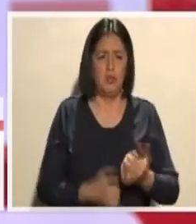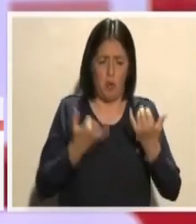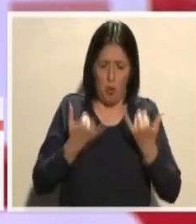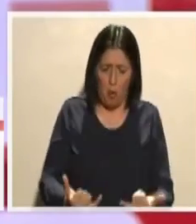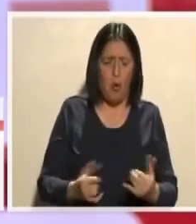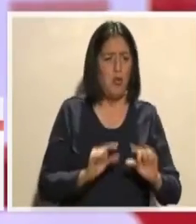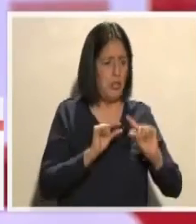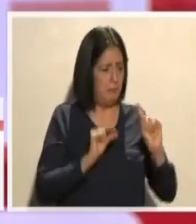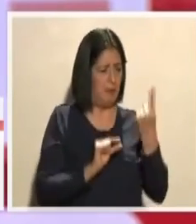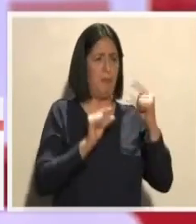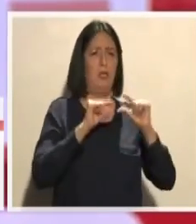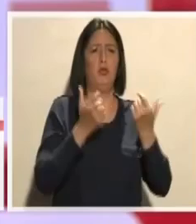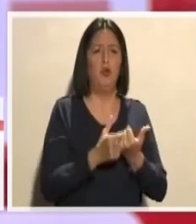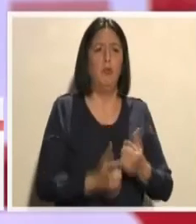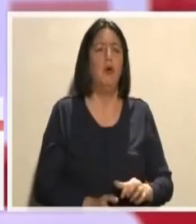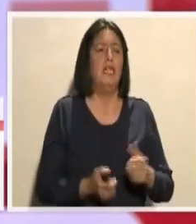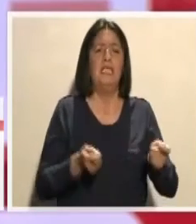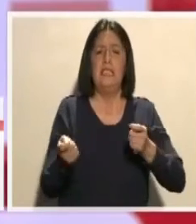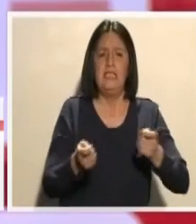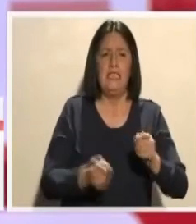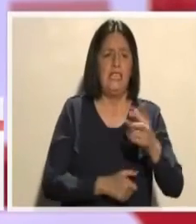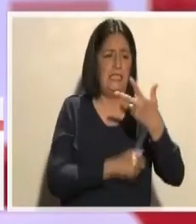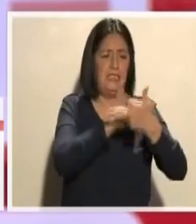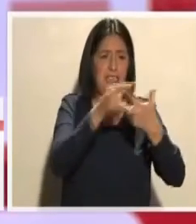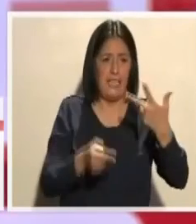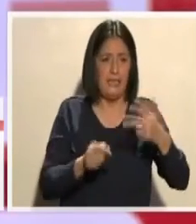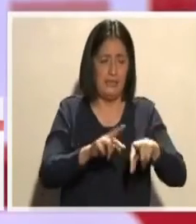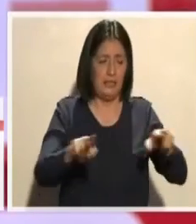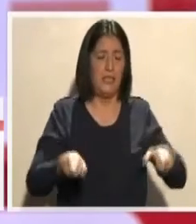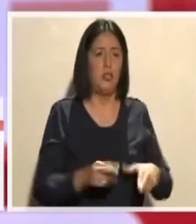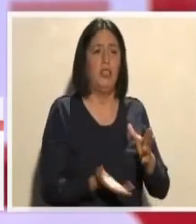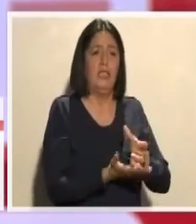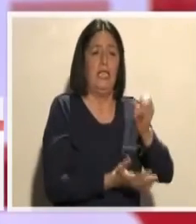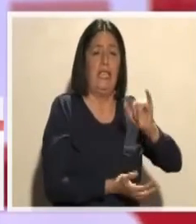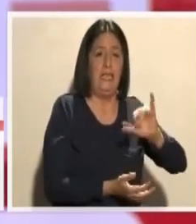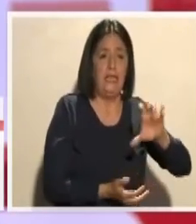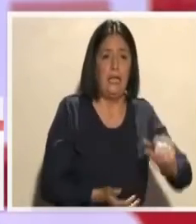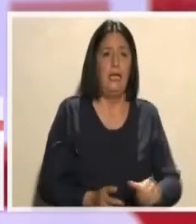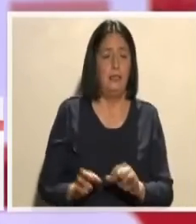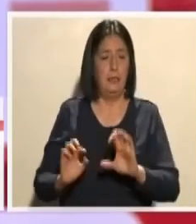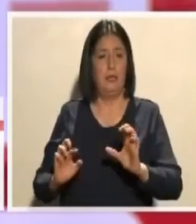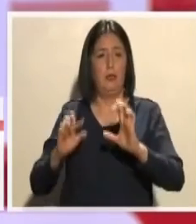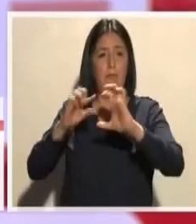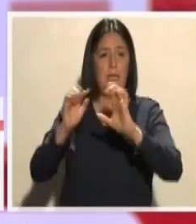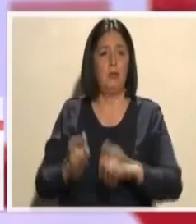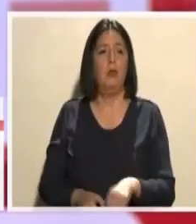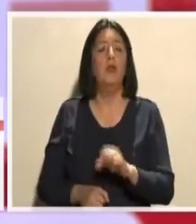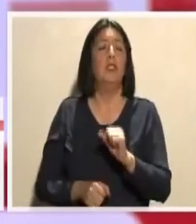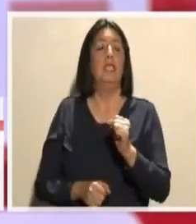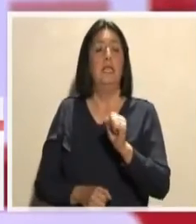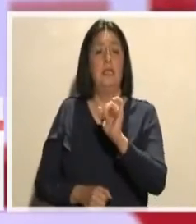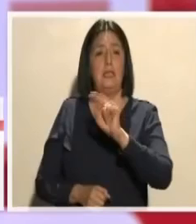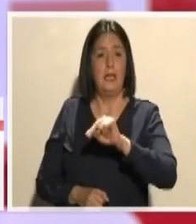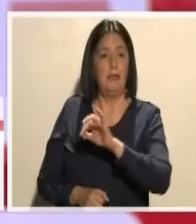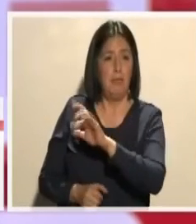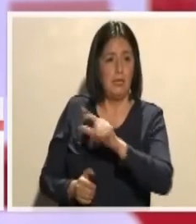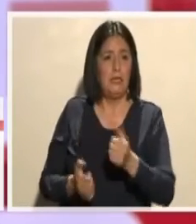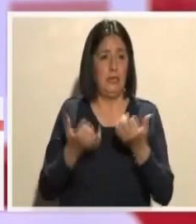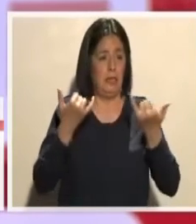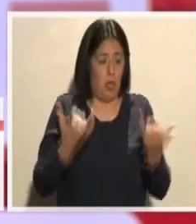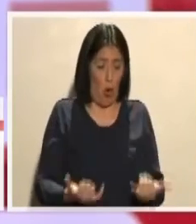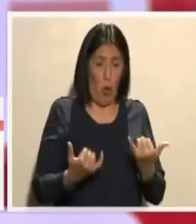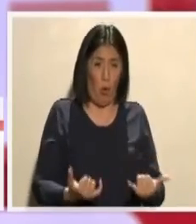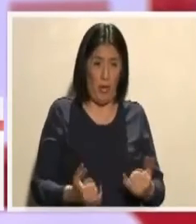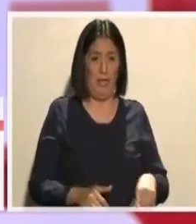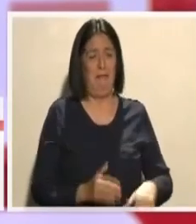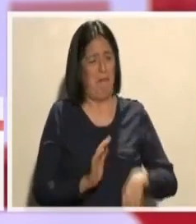partido que dirige 3 regiones, Ica, Pasco y San Martín. Hoy somos el partido más organizado y